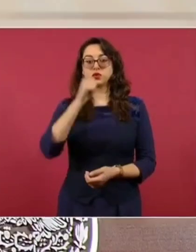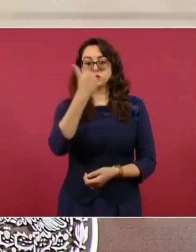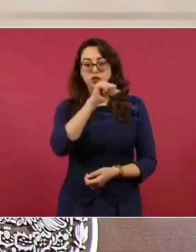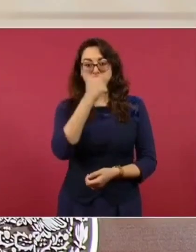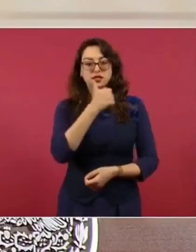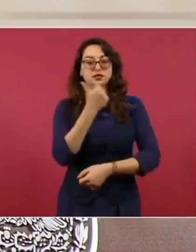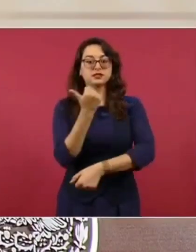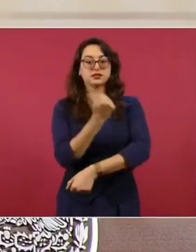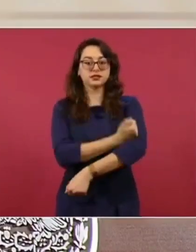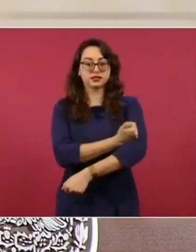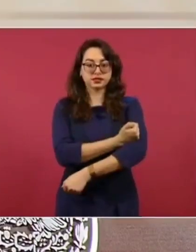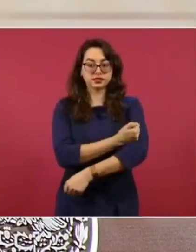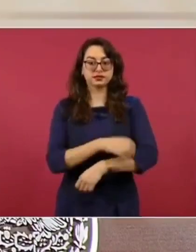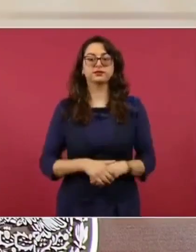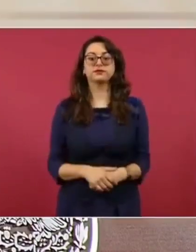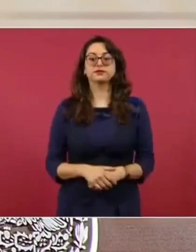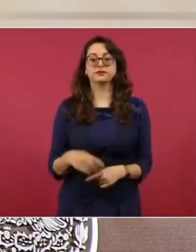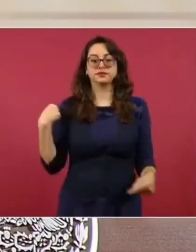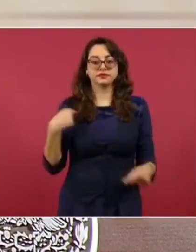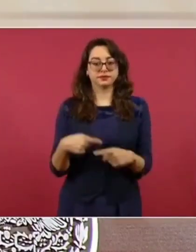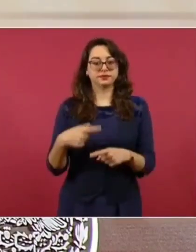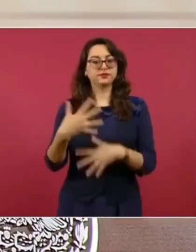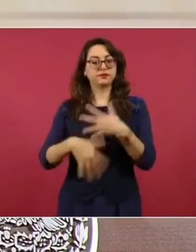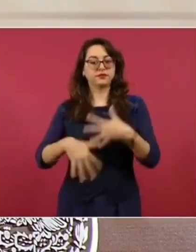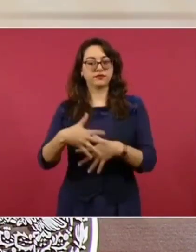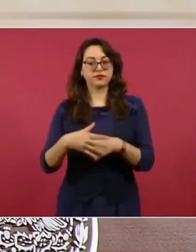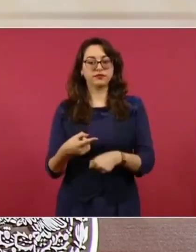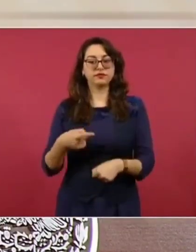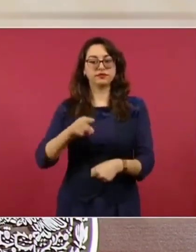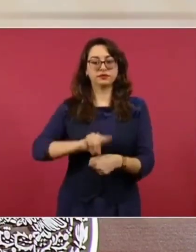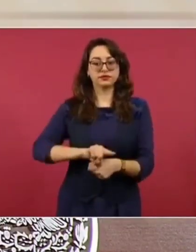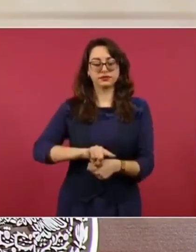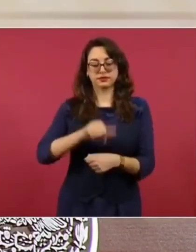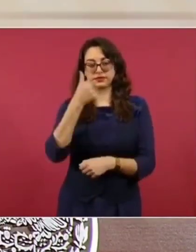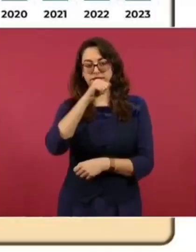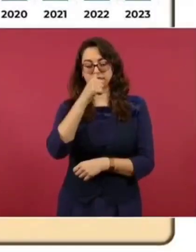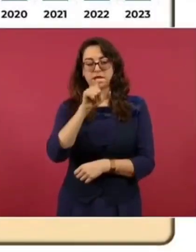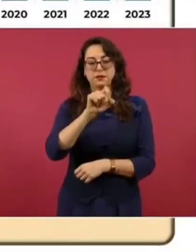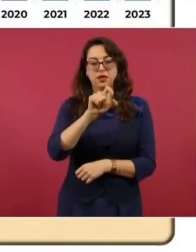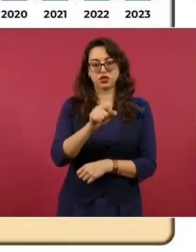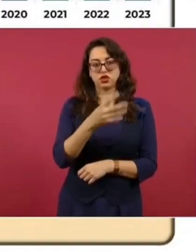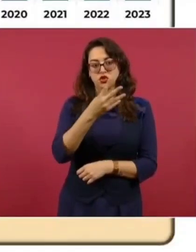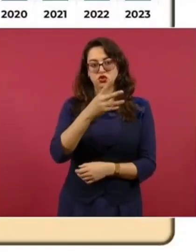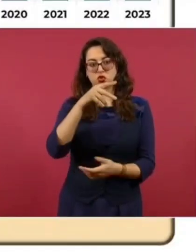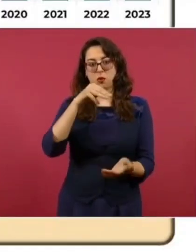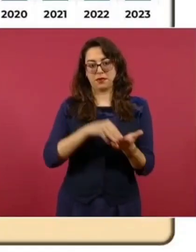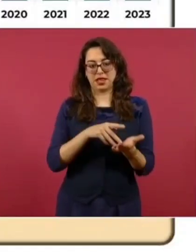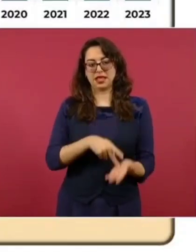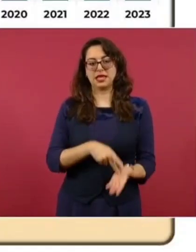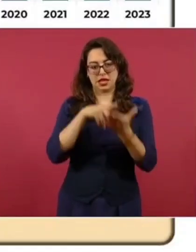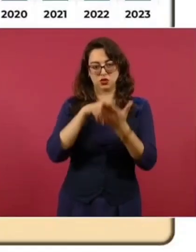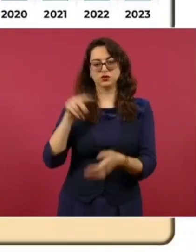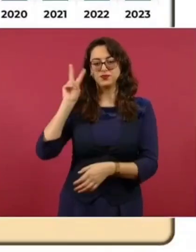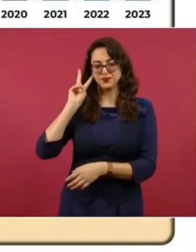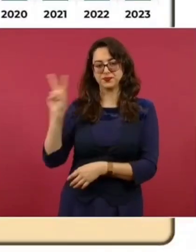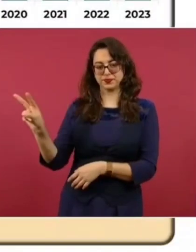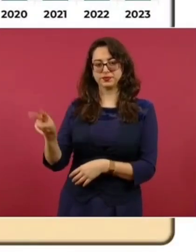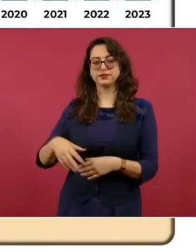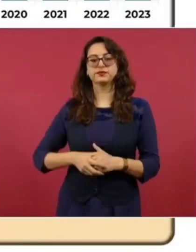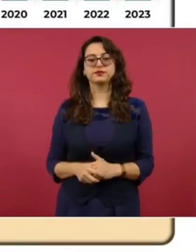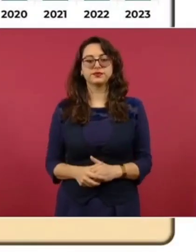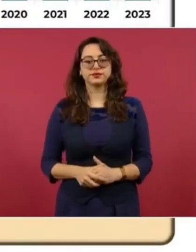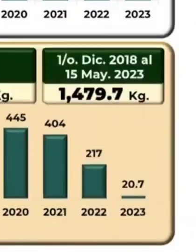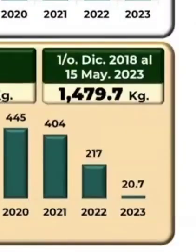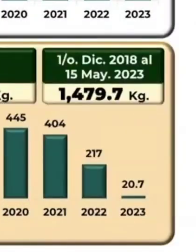en cocaína durante la primera quincena 28.273 kilogramos en el presente año